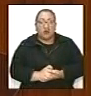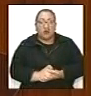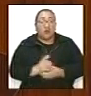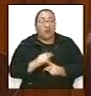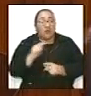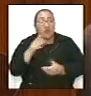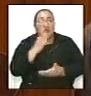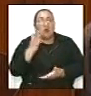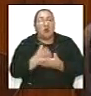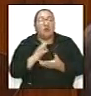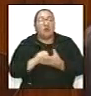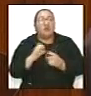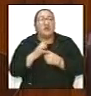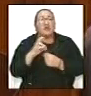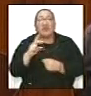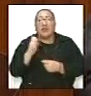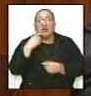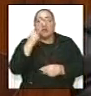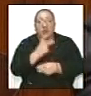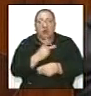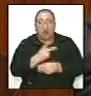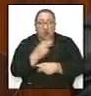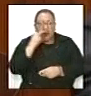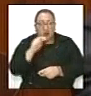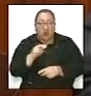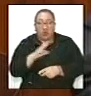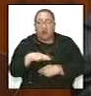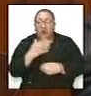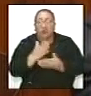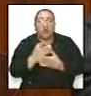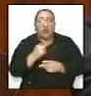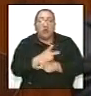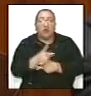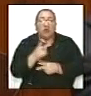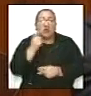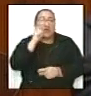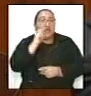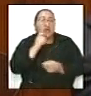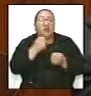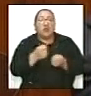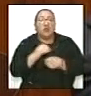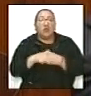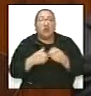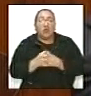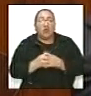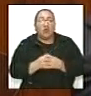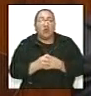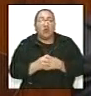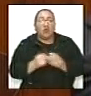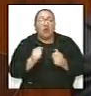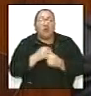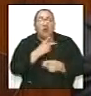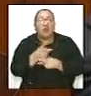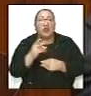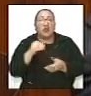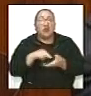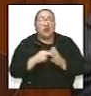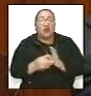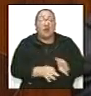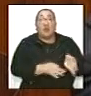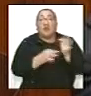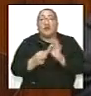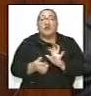problema mucho más grave que debemos conocer: los casos de violencia sexual. Los casos de violencia sexual pasaron